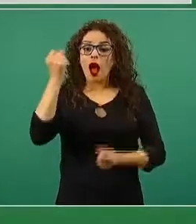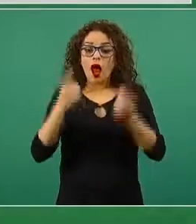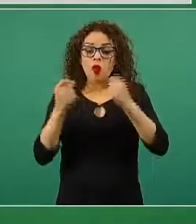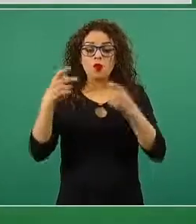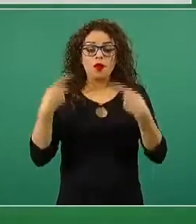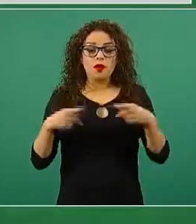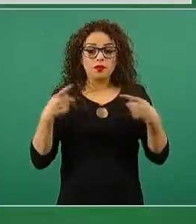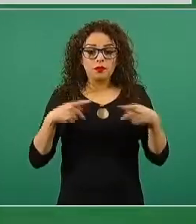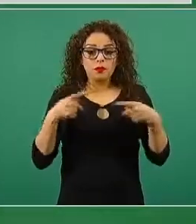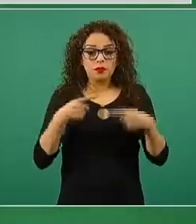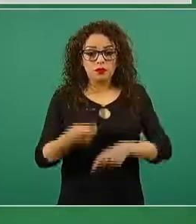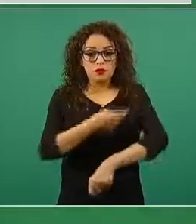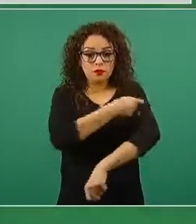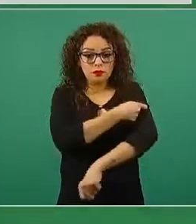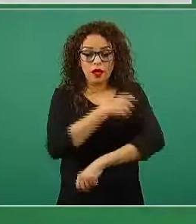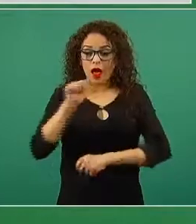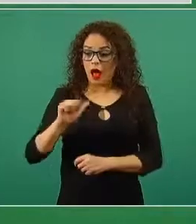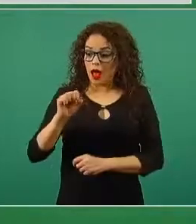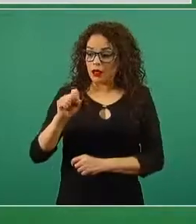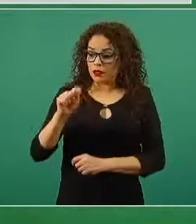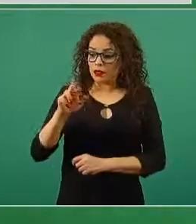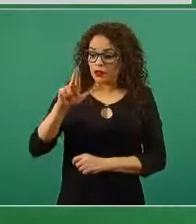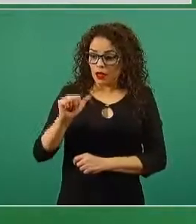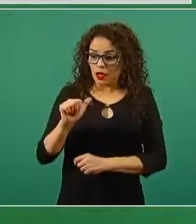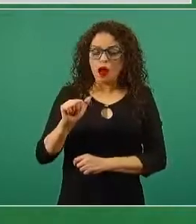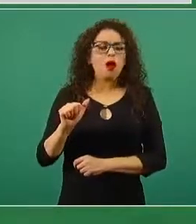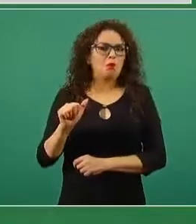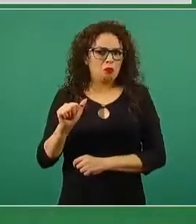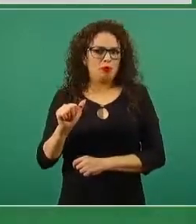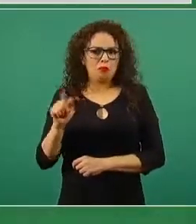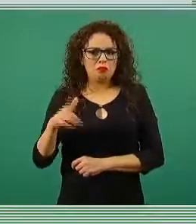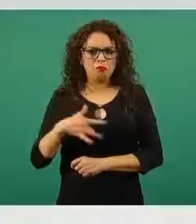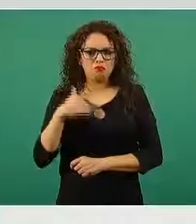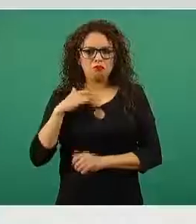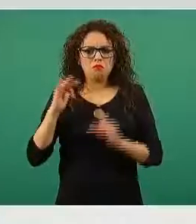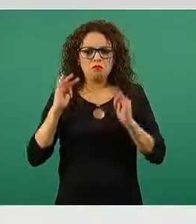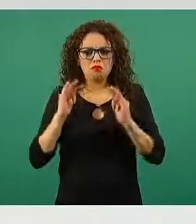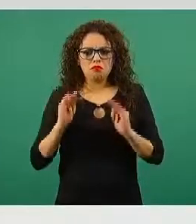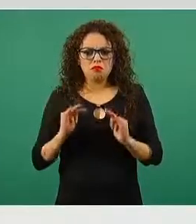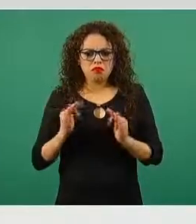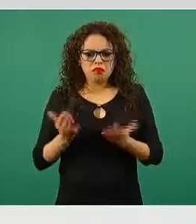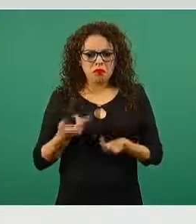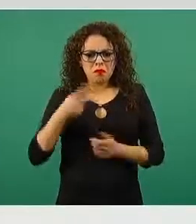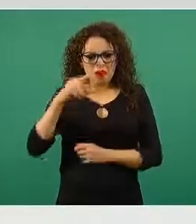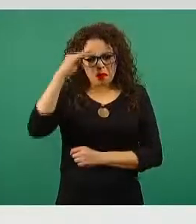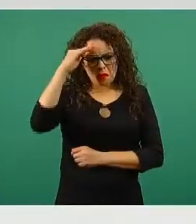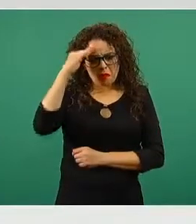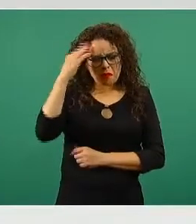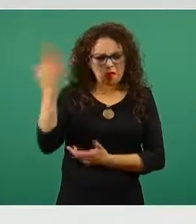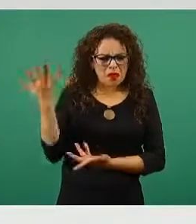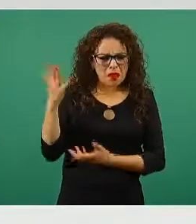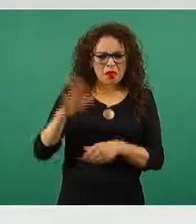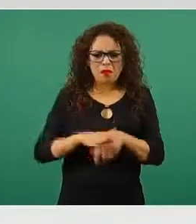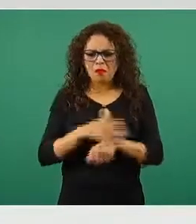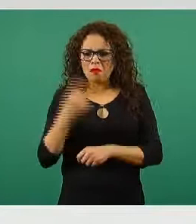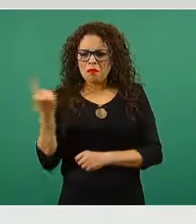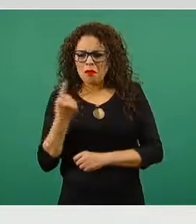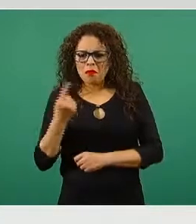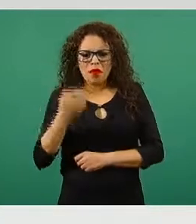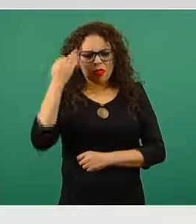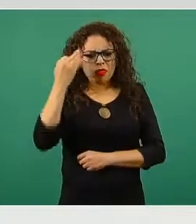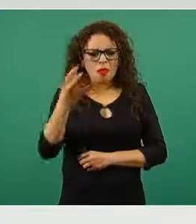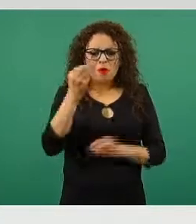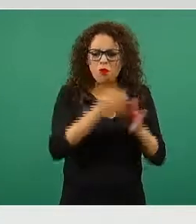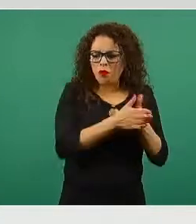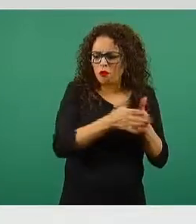algunas personas que se han aplicado AstraZeneca se sienten intranquilas de por qué se tiene que esperar tanto tiempo, que son entre 8 y